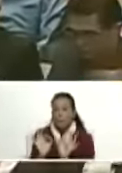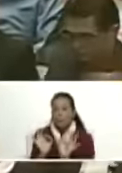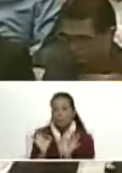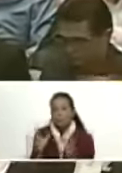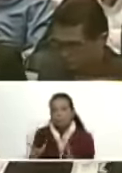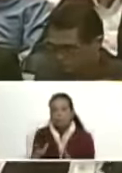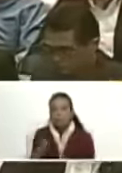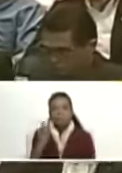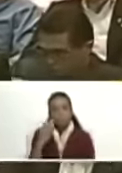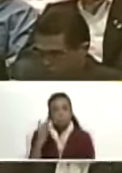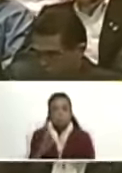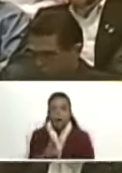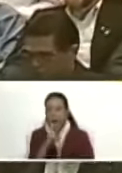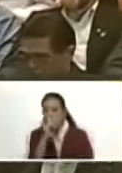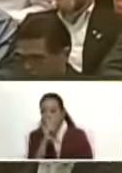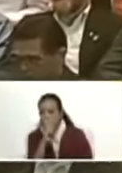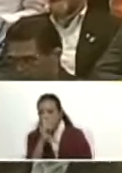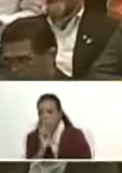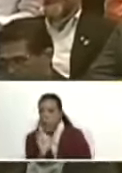1962, me suena, ¿verdad?